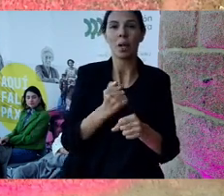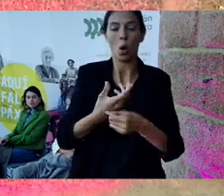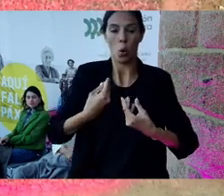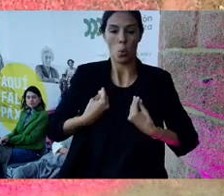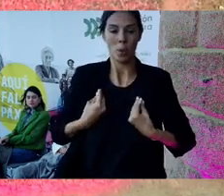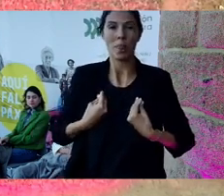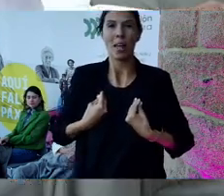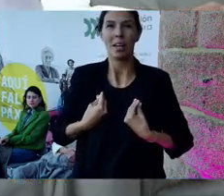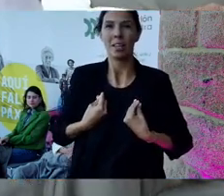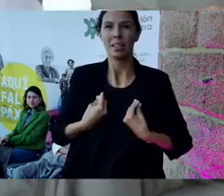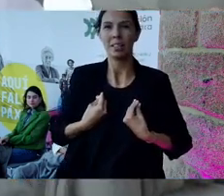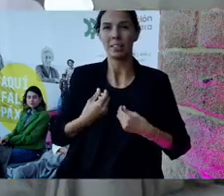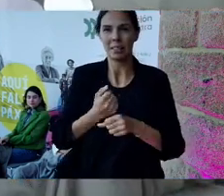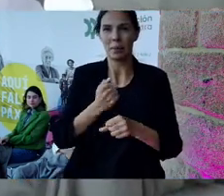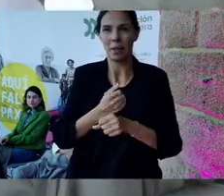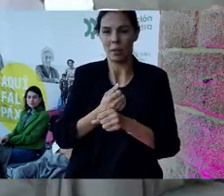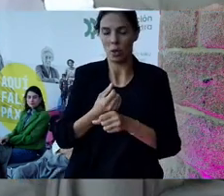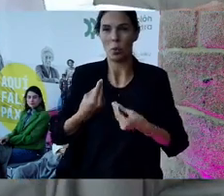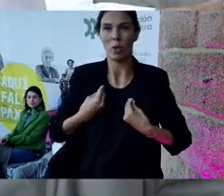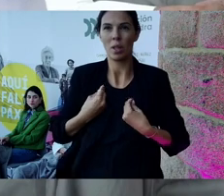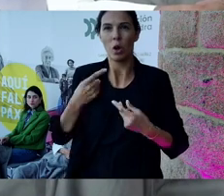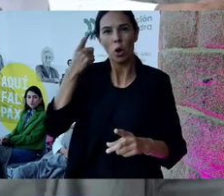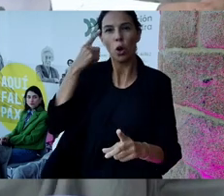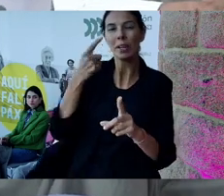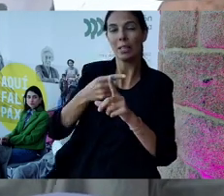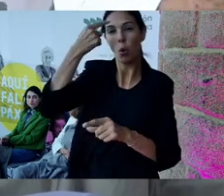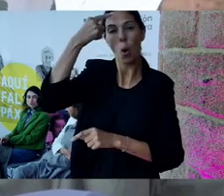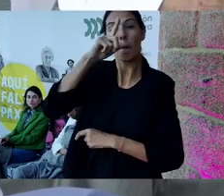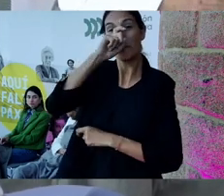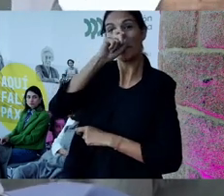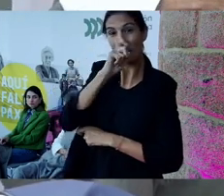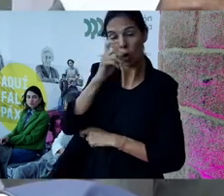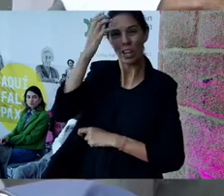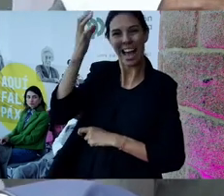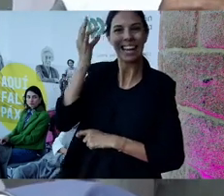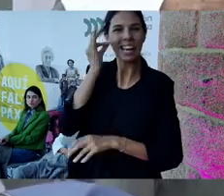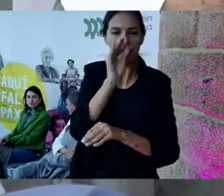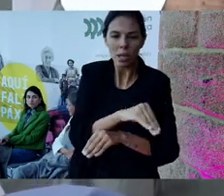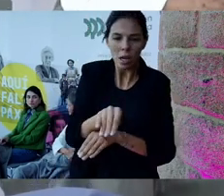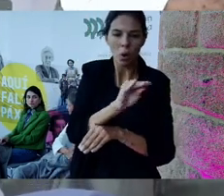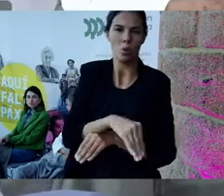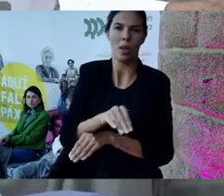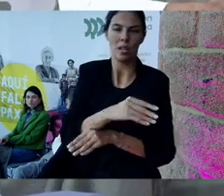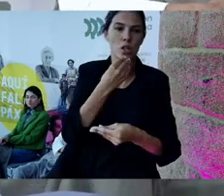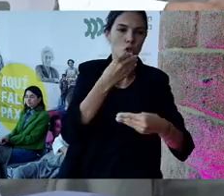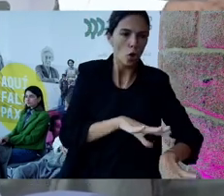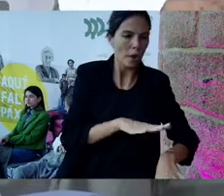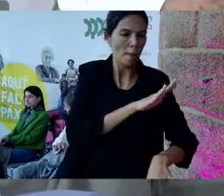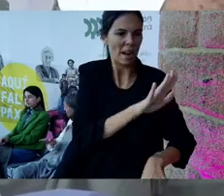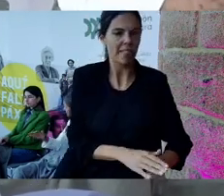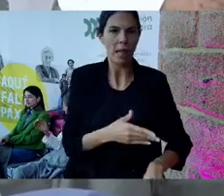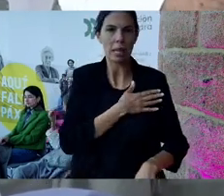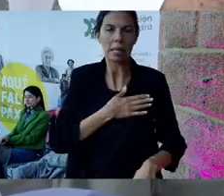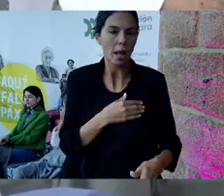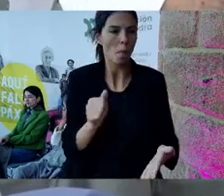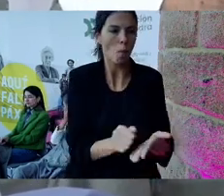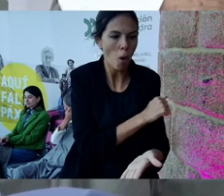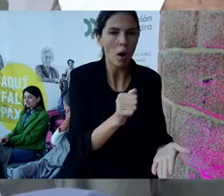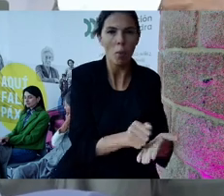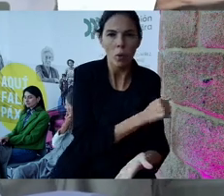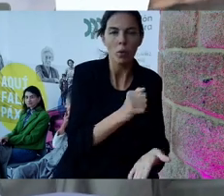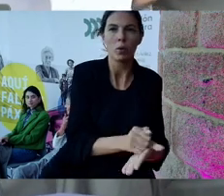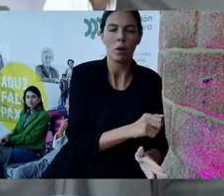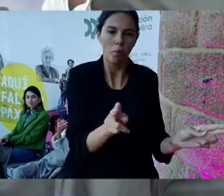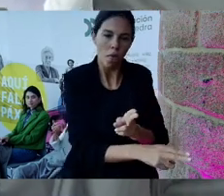que la labor de su vida va a ser conservar la memoria de esa reina. que tanto empeño ha puesto la historia en borrar, ¿no?